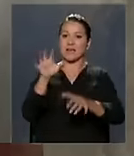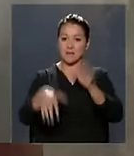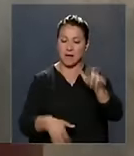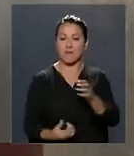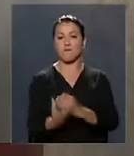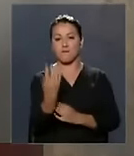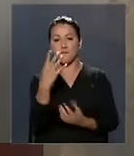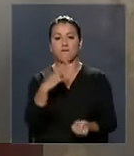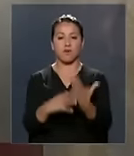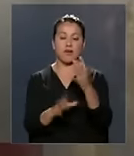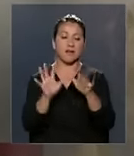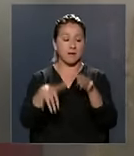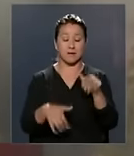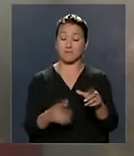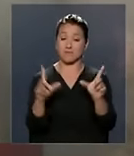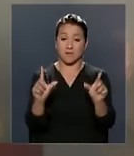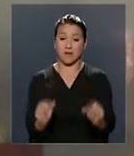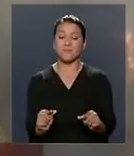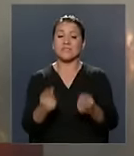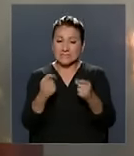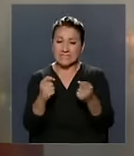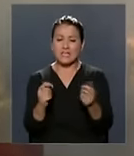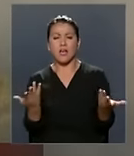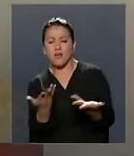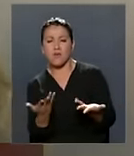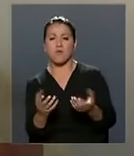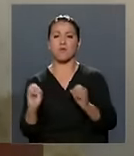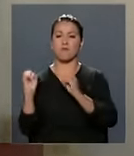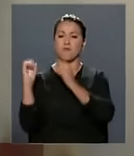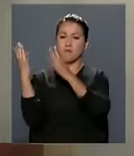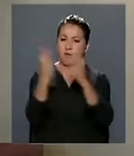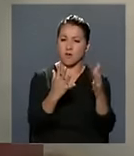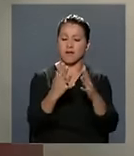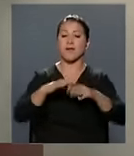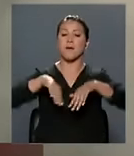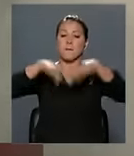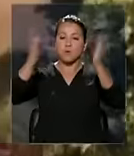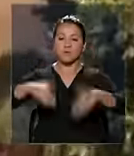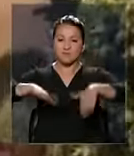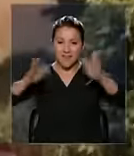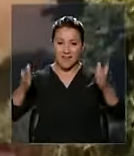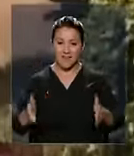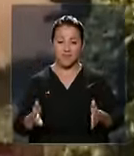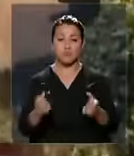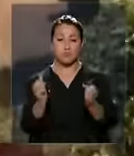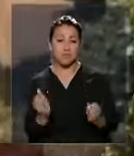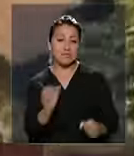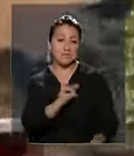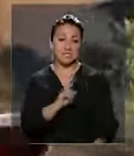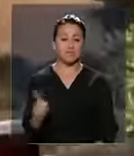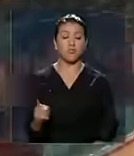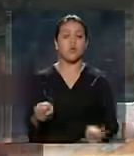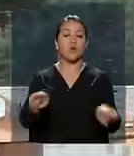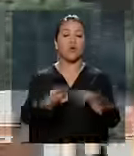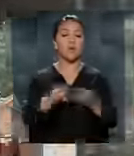se intenta vencer a las llamas, se decide cómo los bosques y las montañas chilenas volverán a ser las de